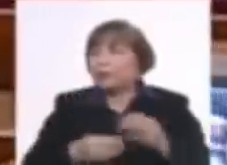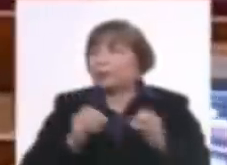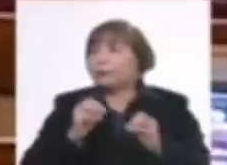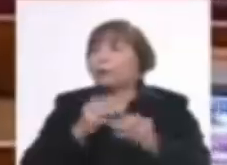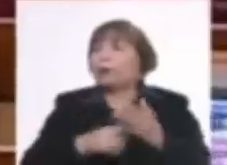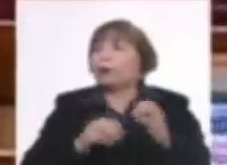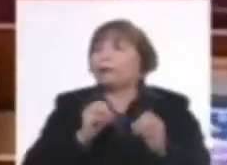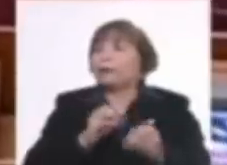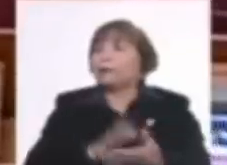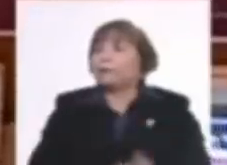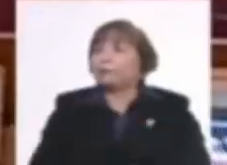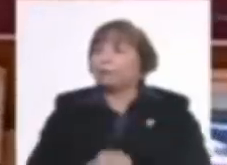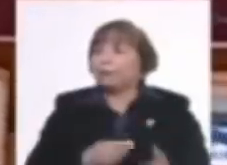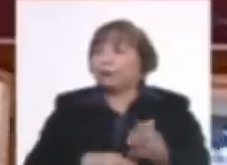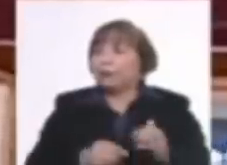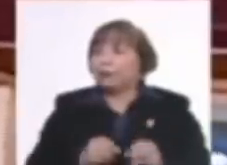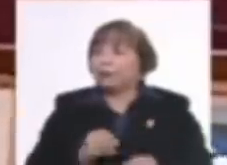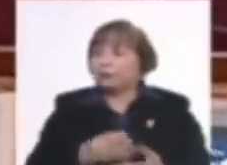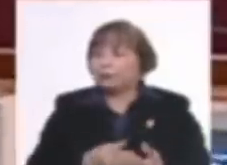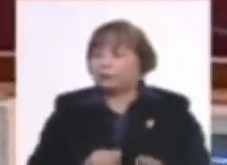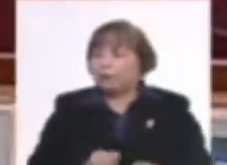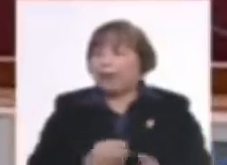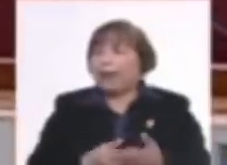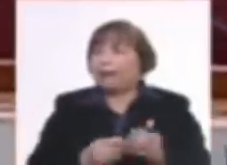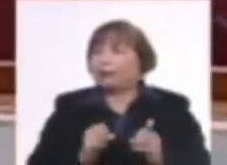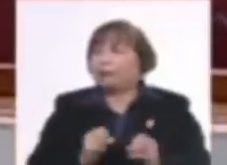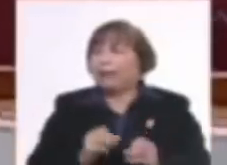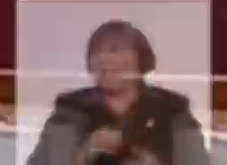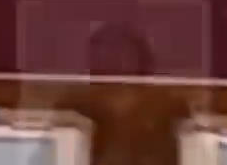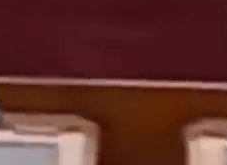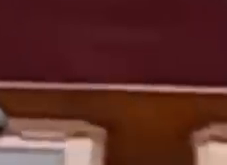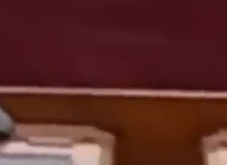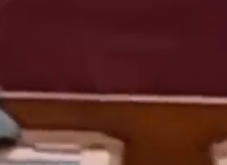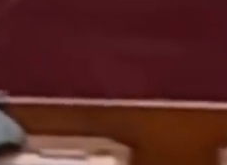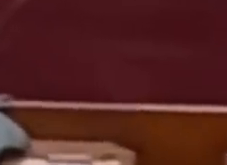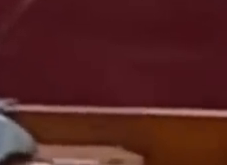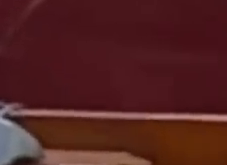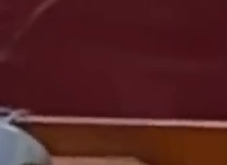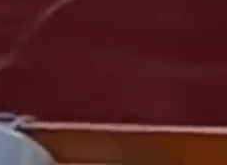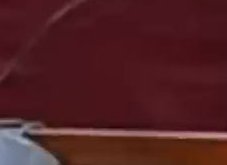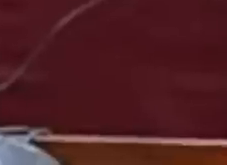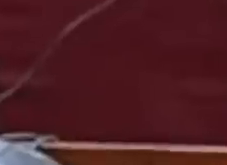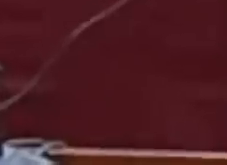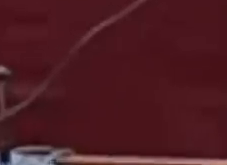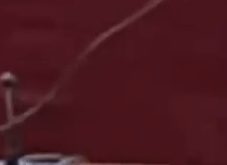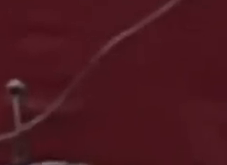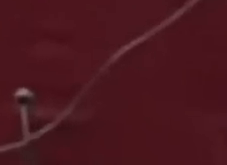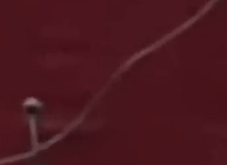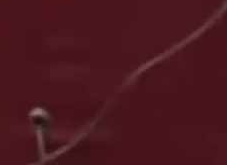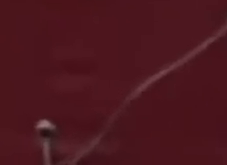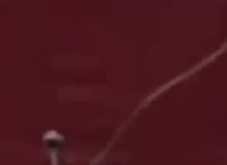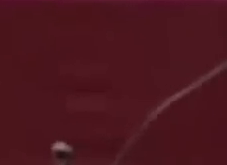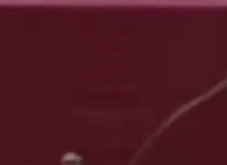congresista Dávila, congresista Burgos Oliveros, congresista